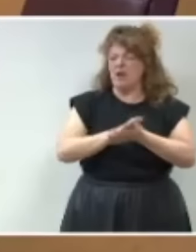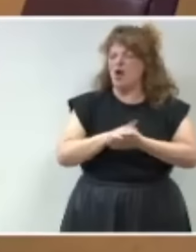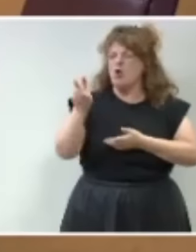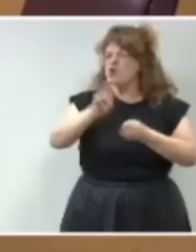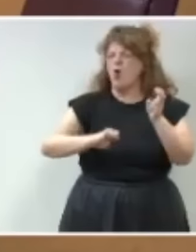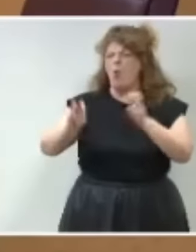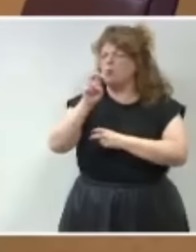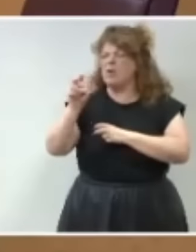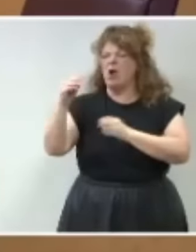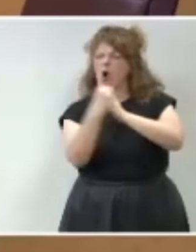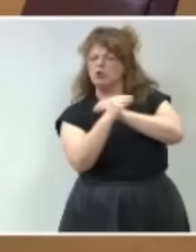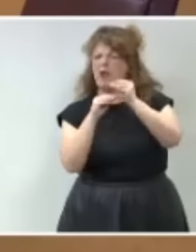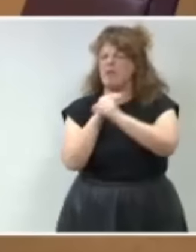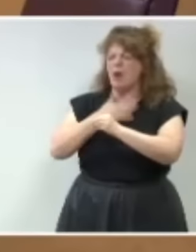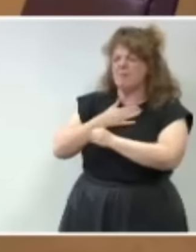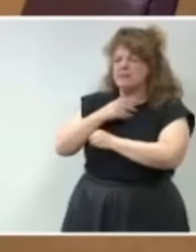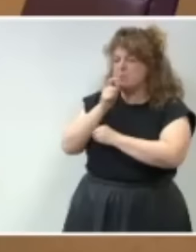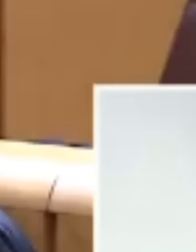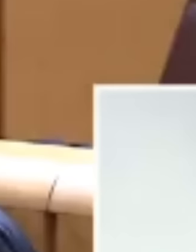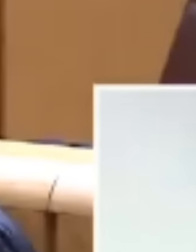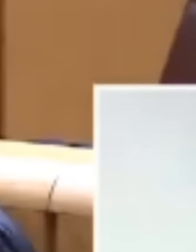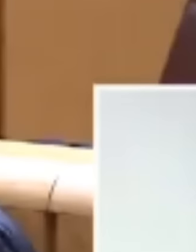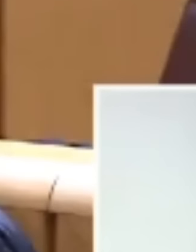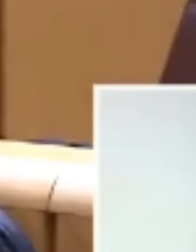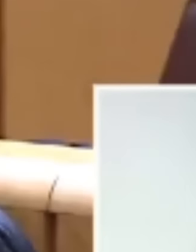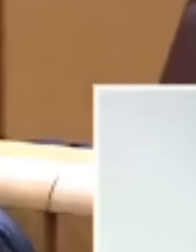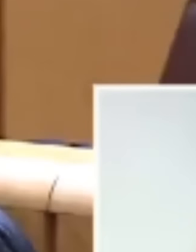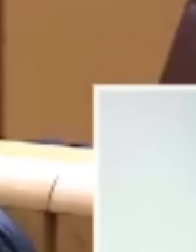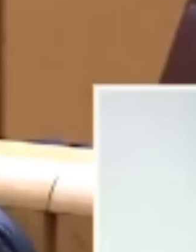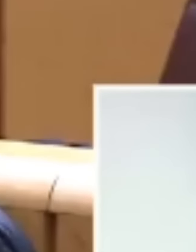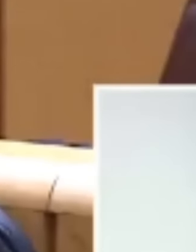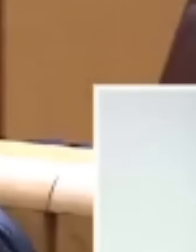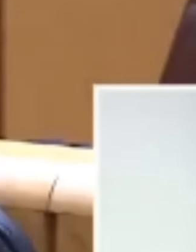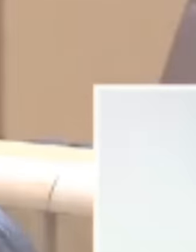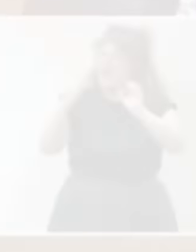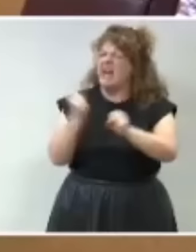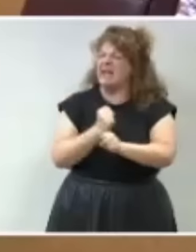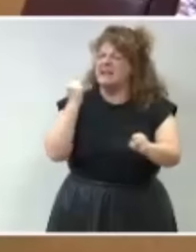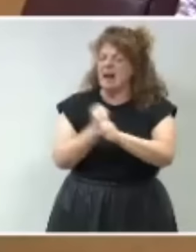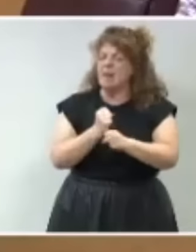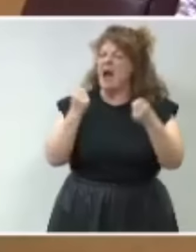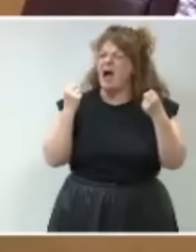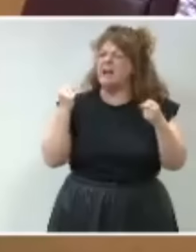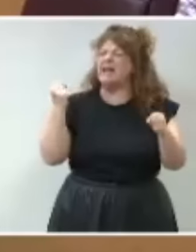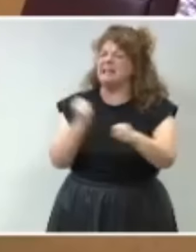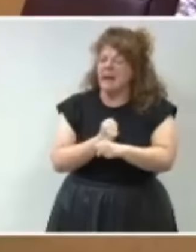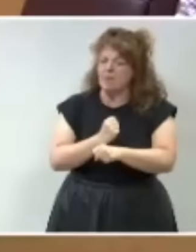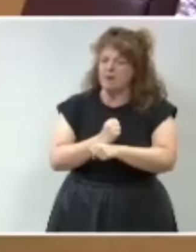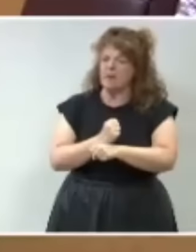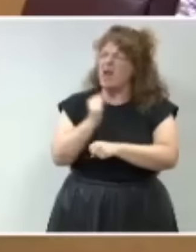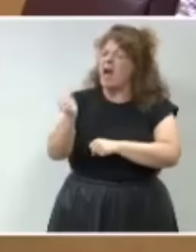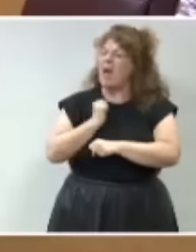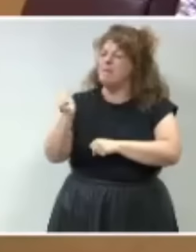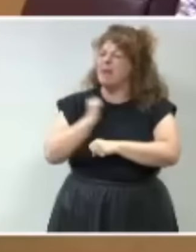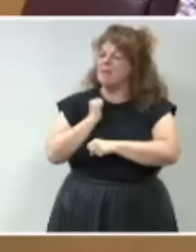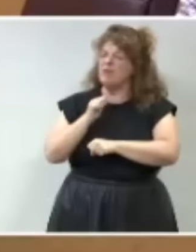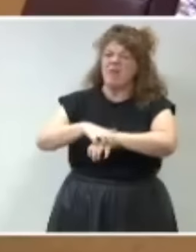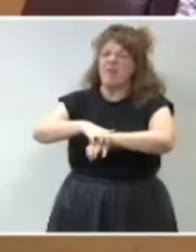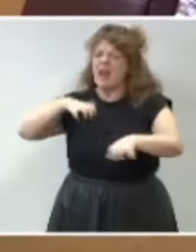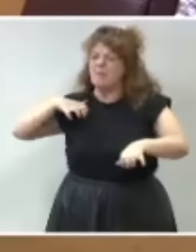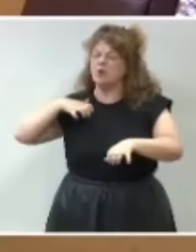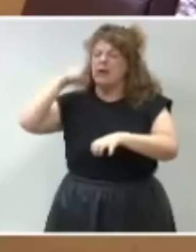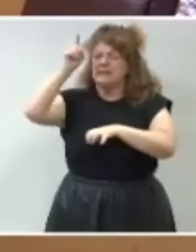ninguna contradicción en mis palabras, porque esto lo he defendido siempre, siempre. Trabaja en beneficio de la mayoría